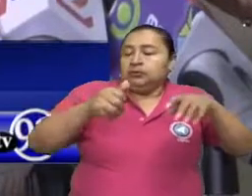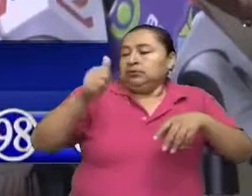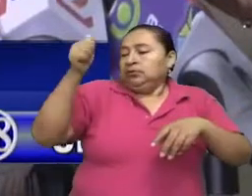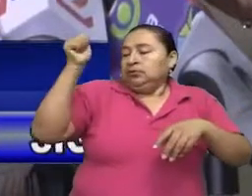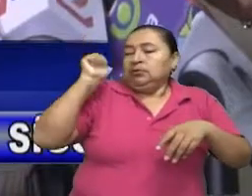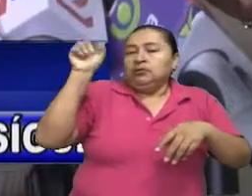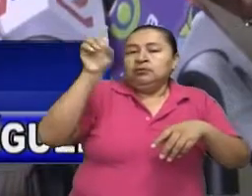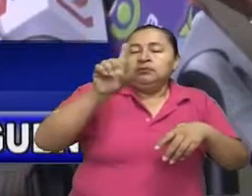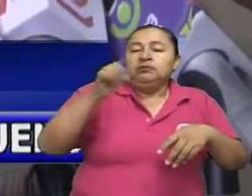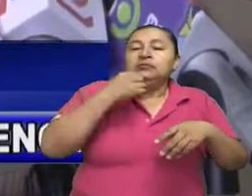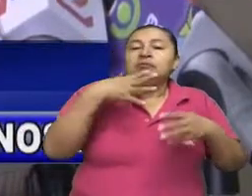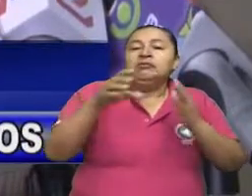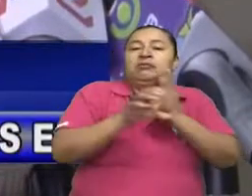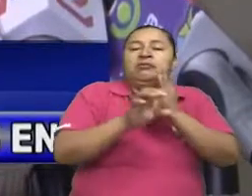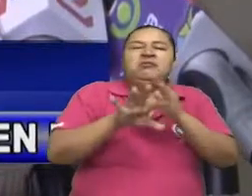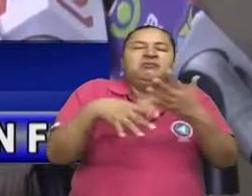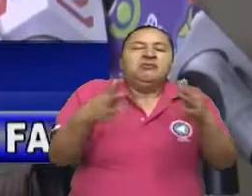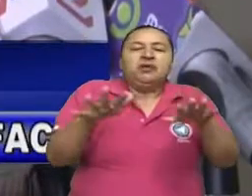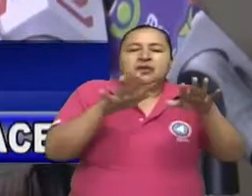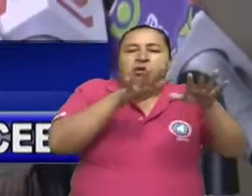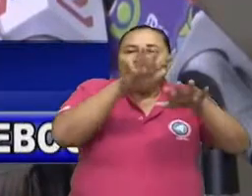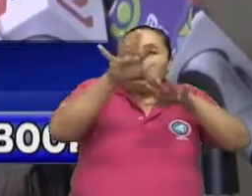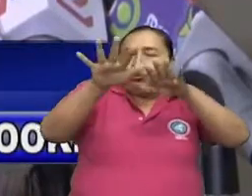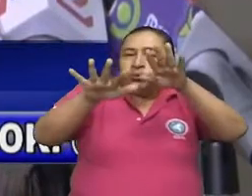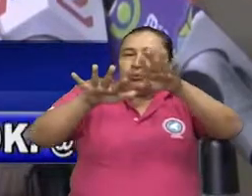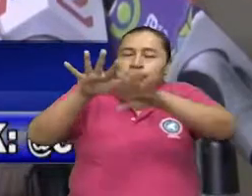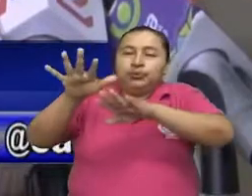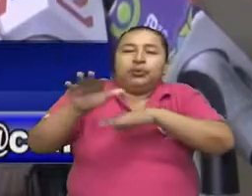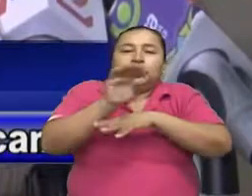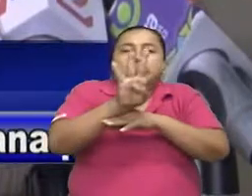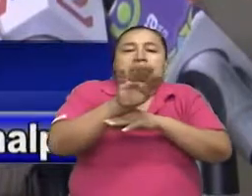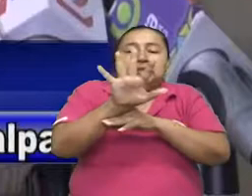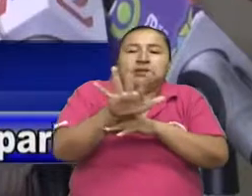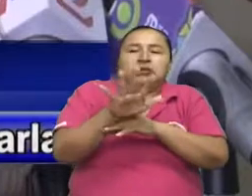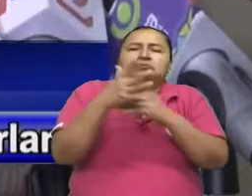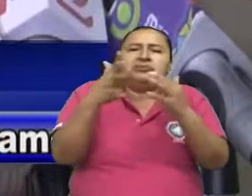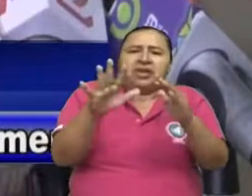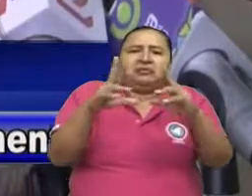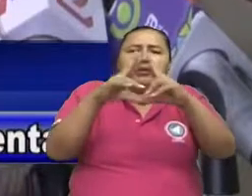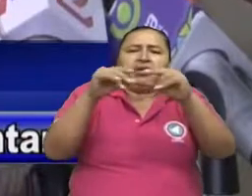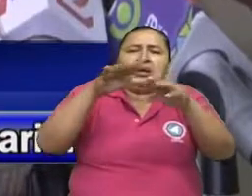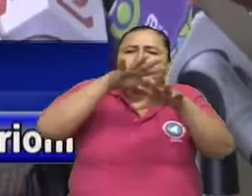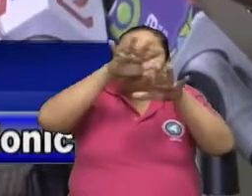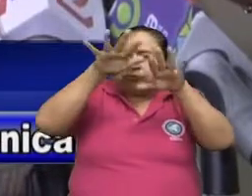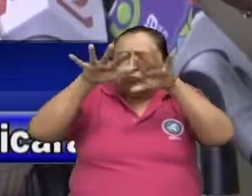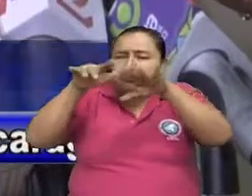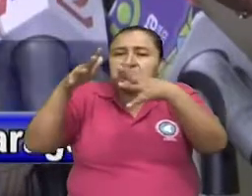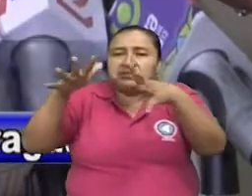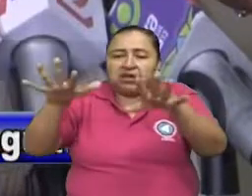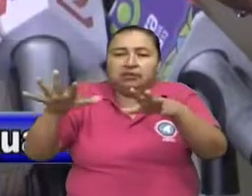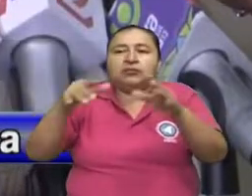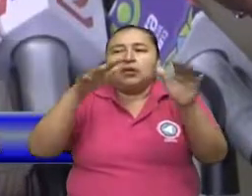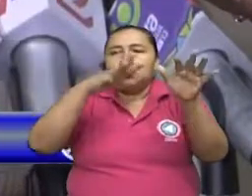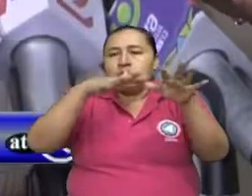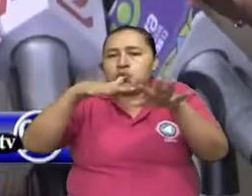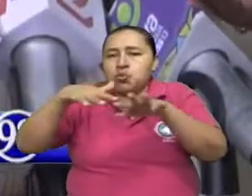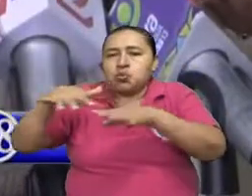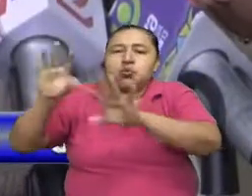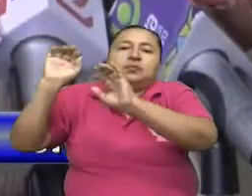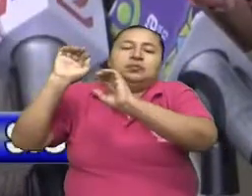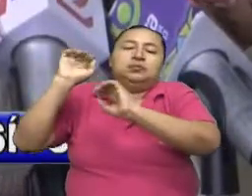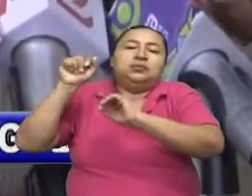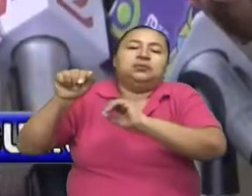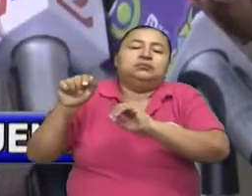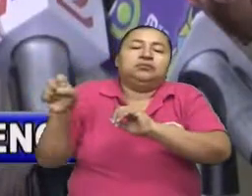domingo provocadas por la onda tropical 45 que pasó por el territorio y hoy lunes encuentra ya en aguas